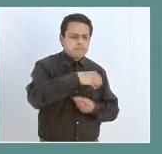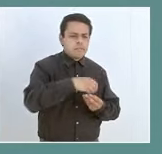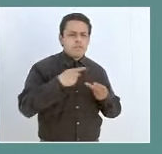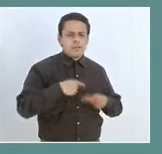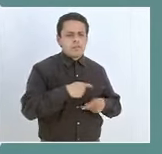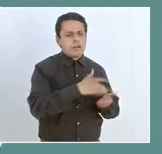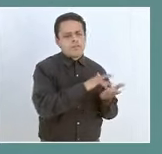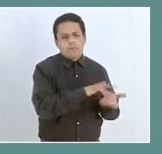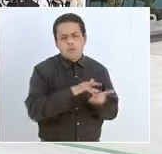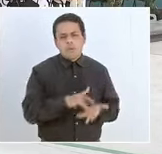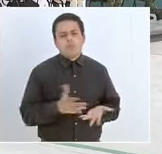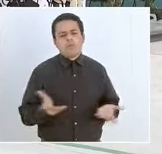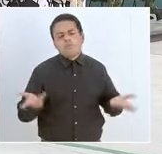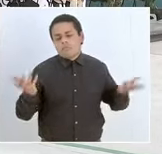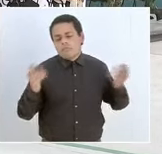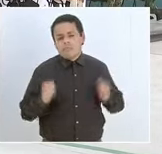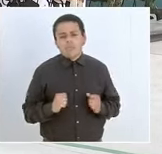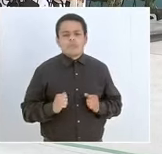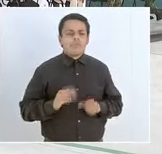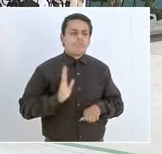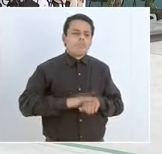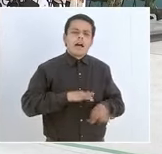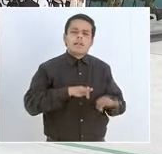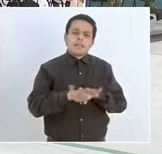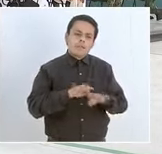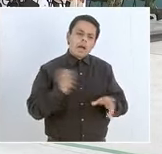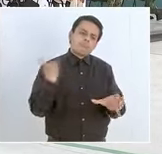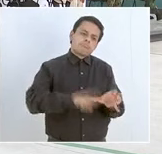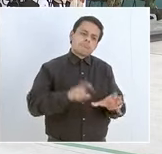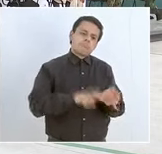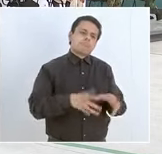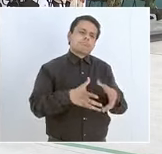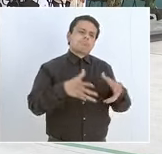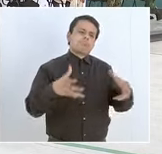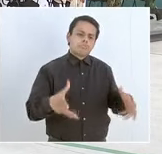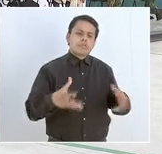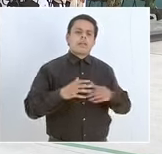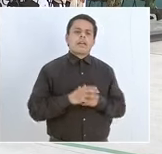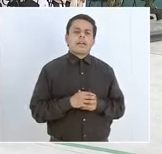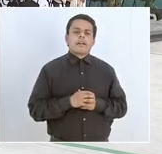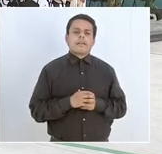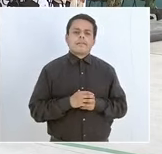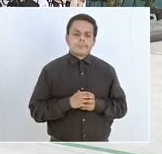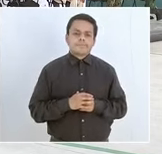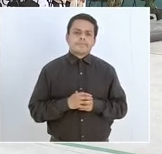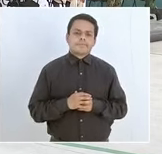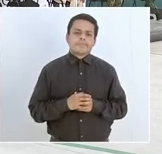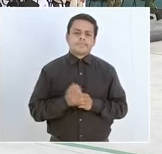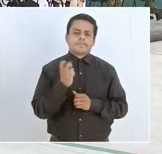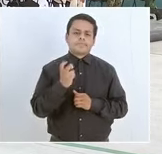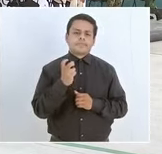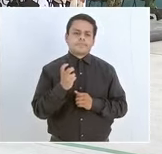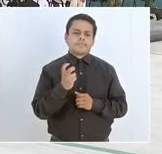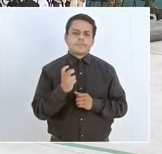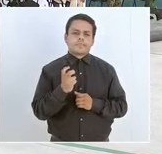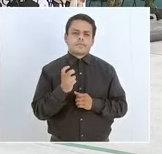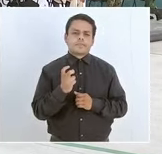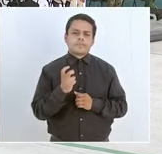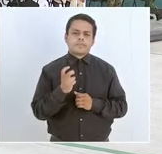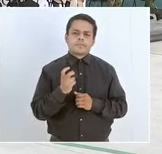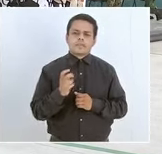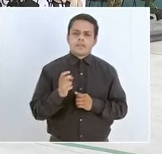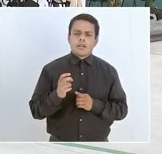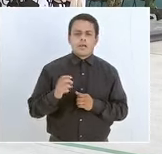en México, el que se generen empleos, la integración con